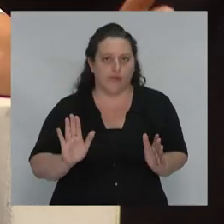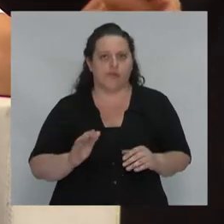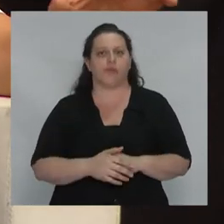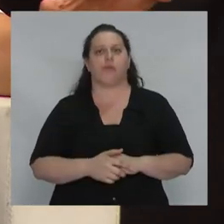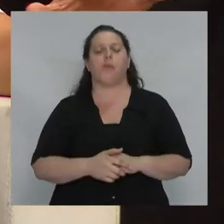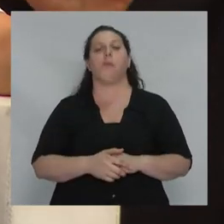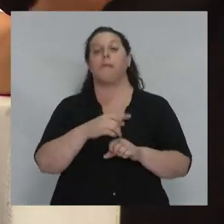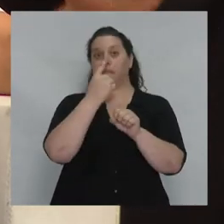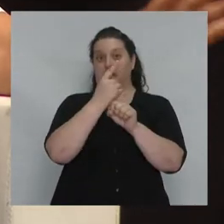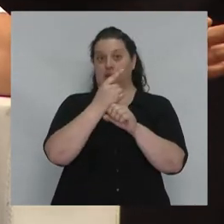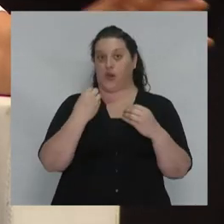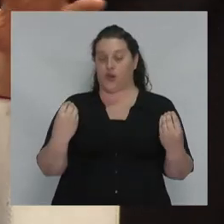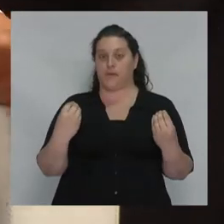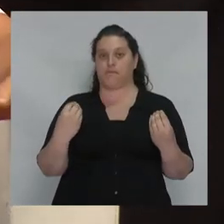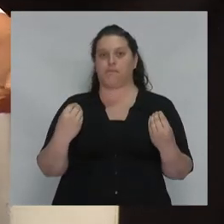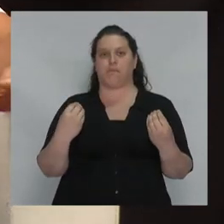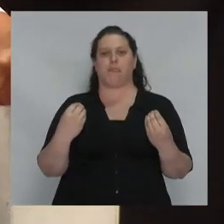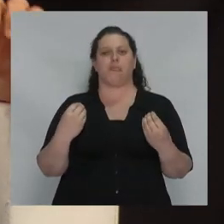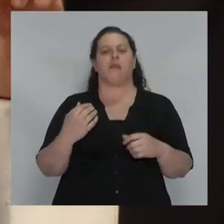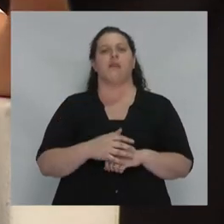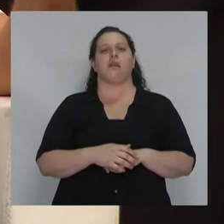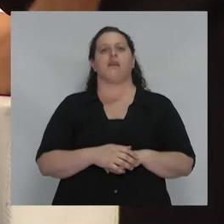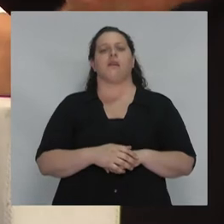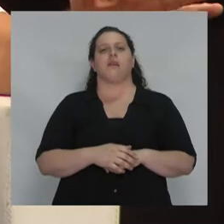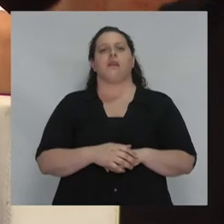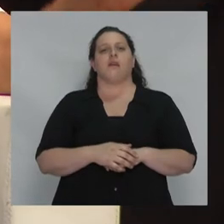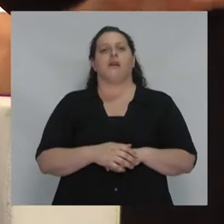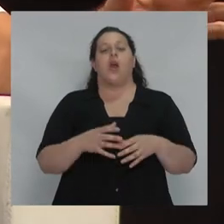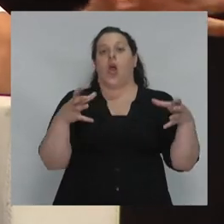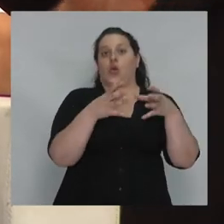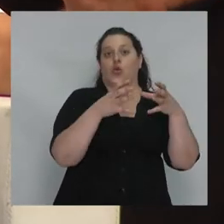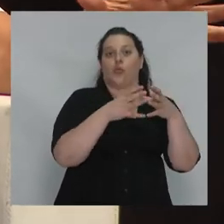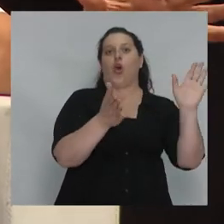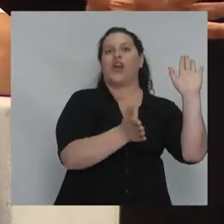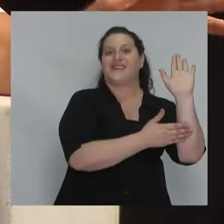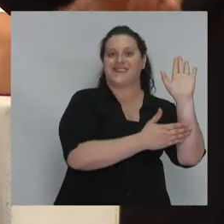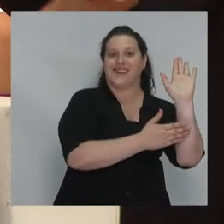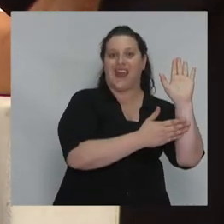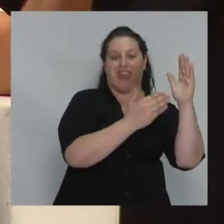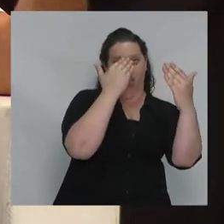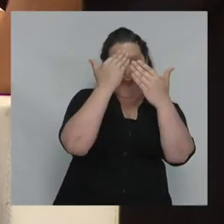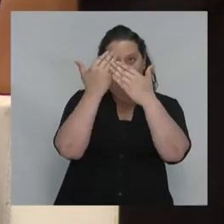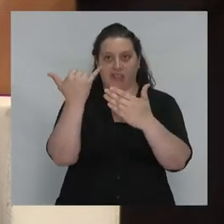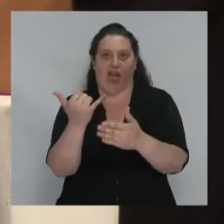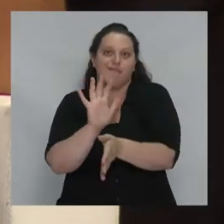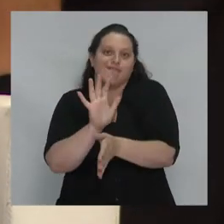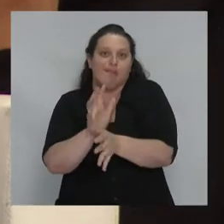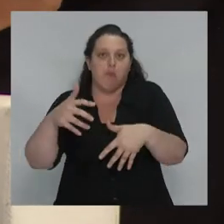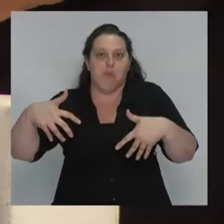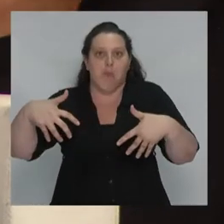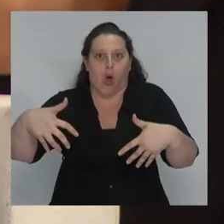Primero, los monstruos que tiene la izquierda latinoamericana enfrente no son